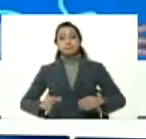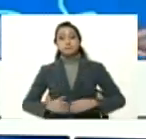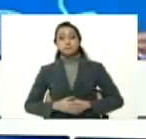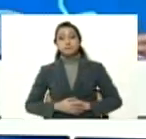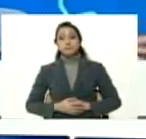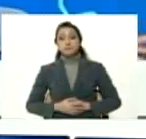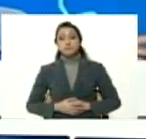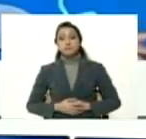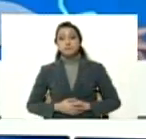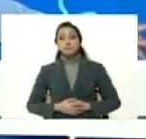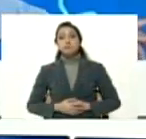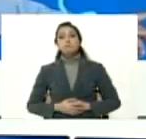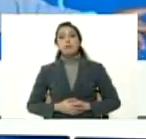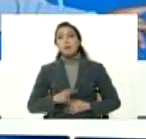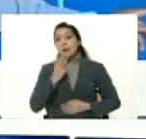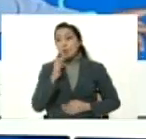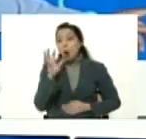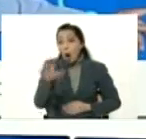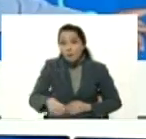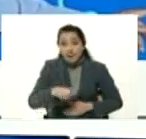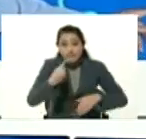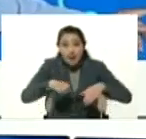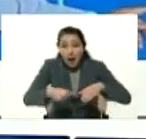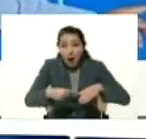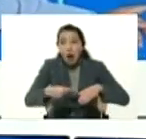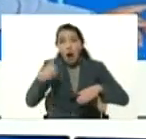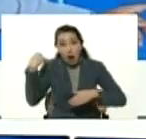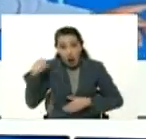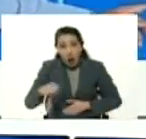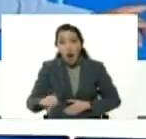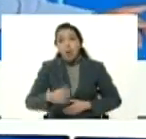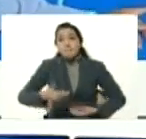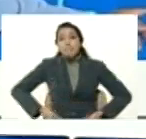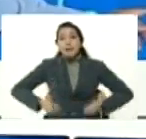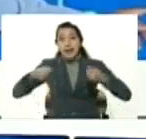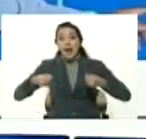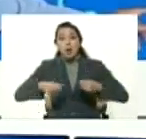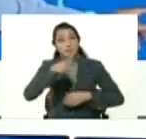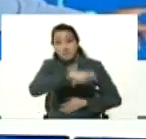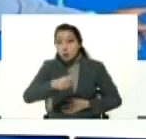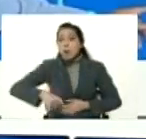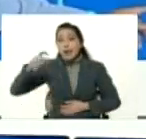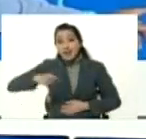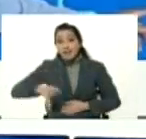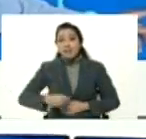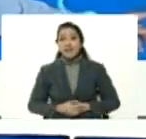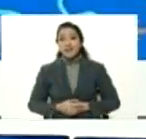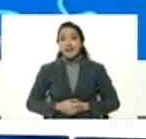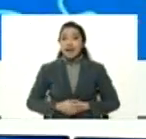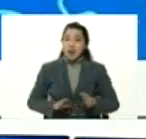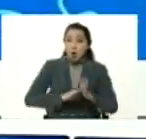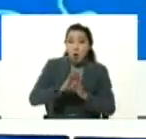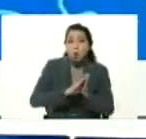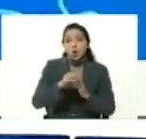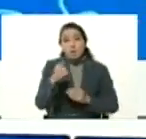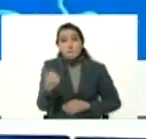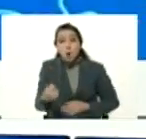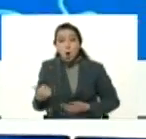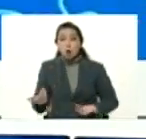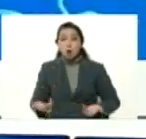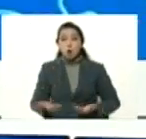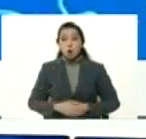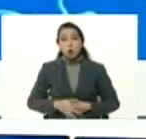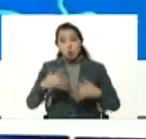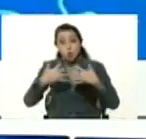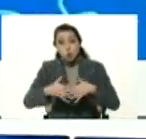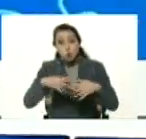Para esos cauchos hay mercado. Es más, hay más demanda que la capacidad productiva. Si ponemos la industria